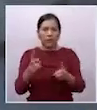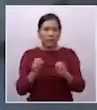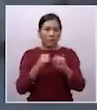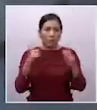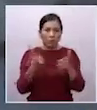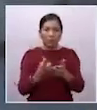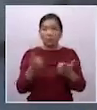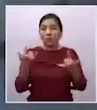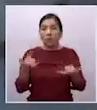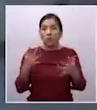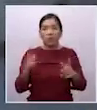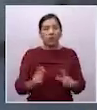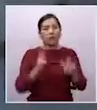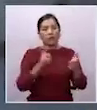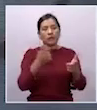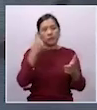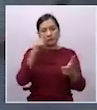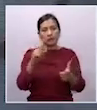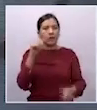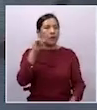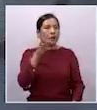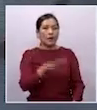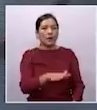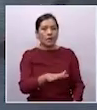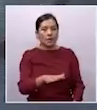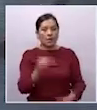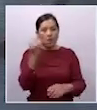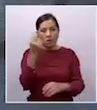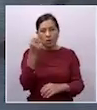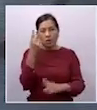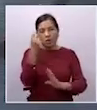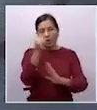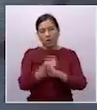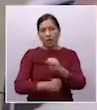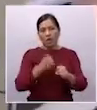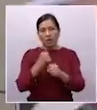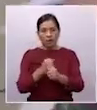un implante para una operación de una niña de 12 años.